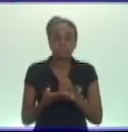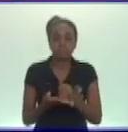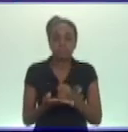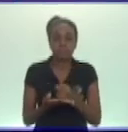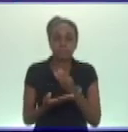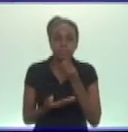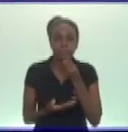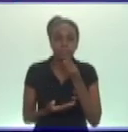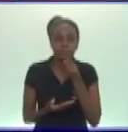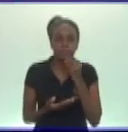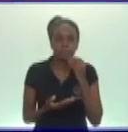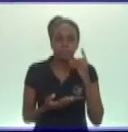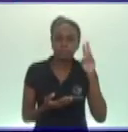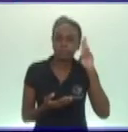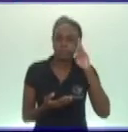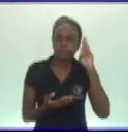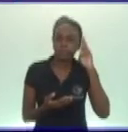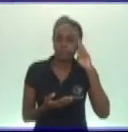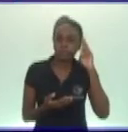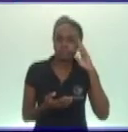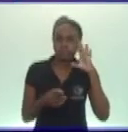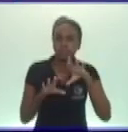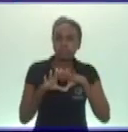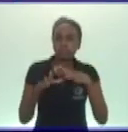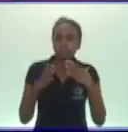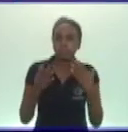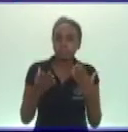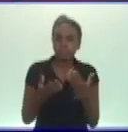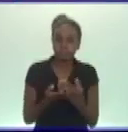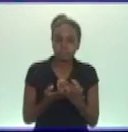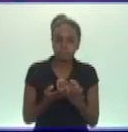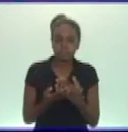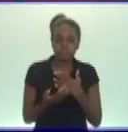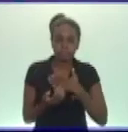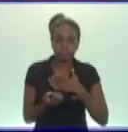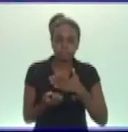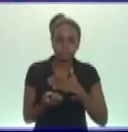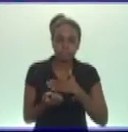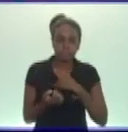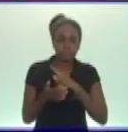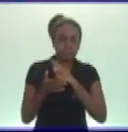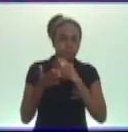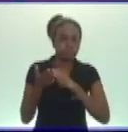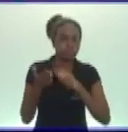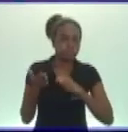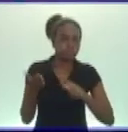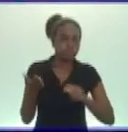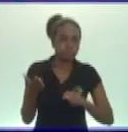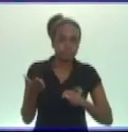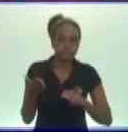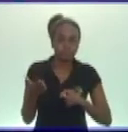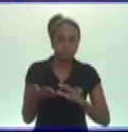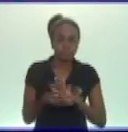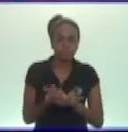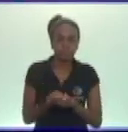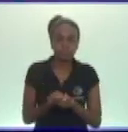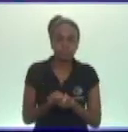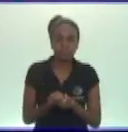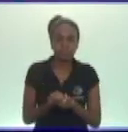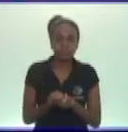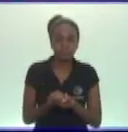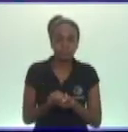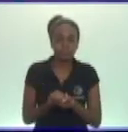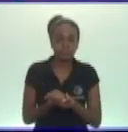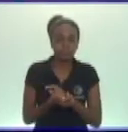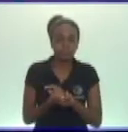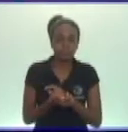pudieran rememorar aquellos elementos propios que son de la obra de Kafka, de la Metamorfosis, una obra, es